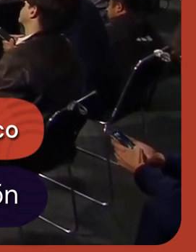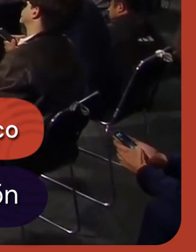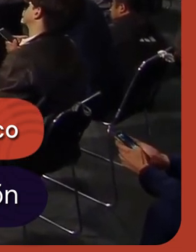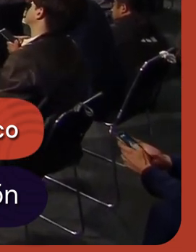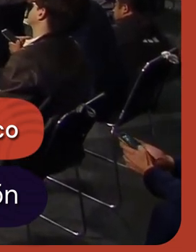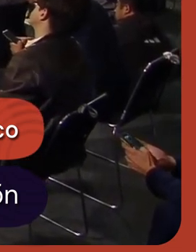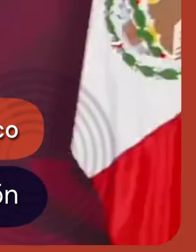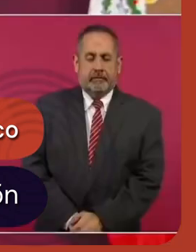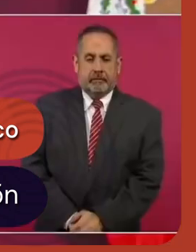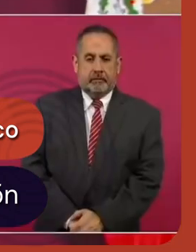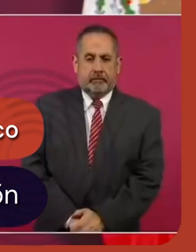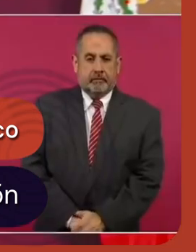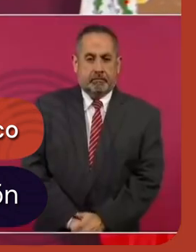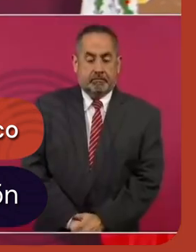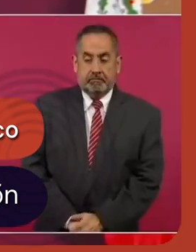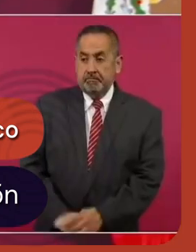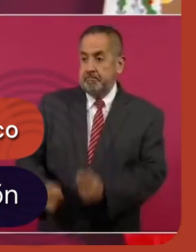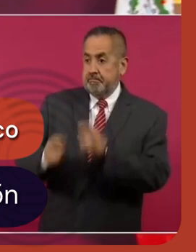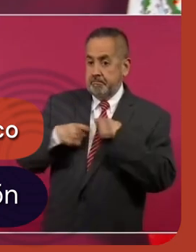vi rebasado